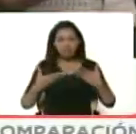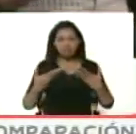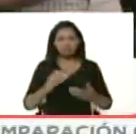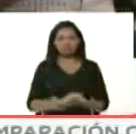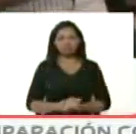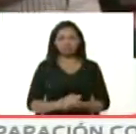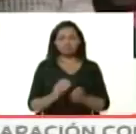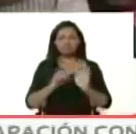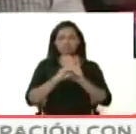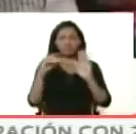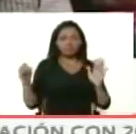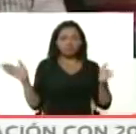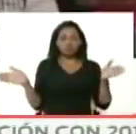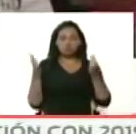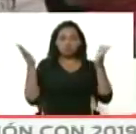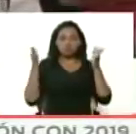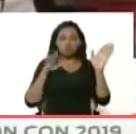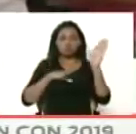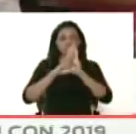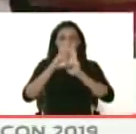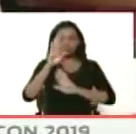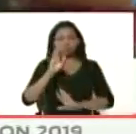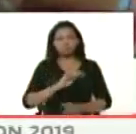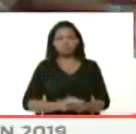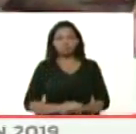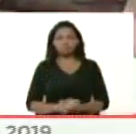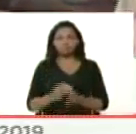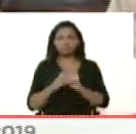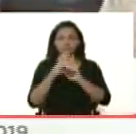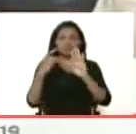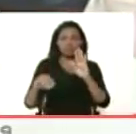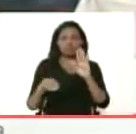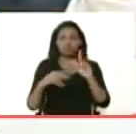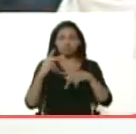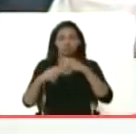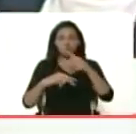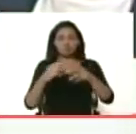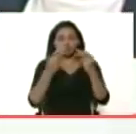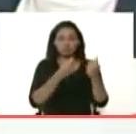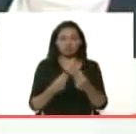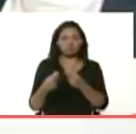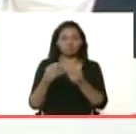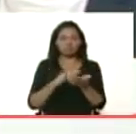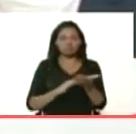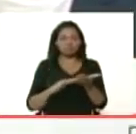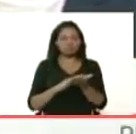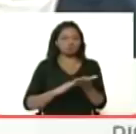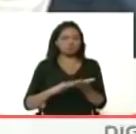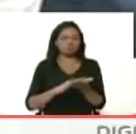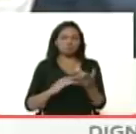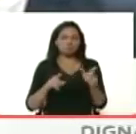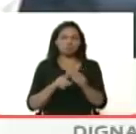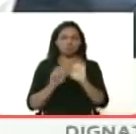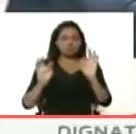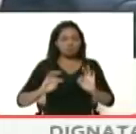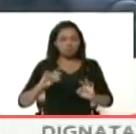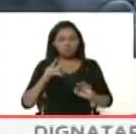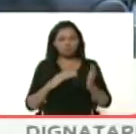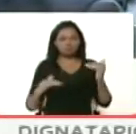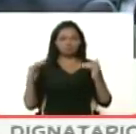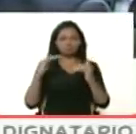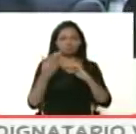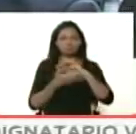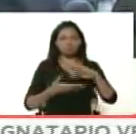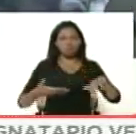el derecho al progreso, el derecho al progreso económico, a la recuperación, a la superación de los